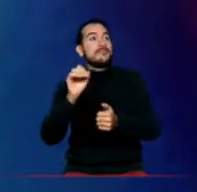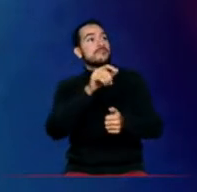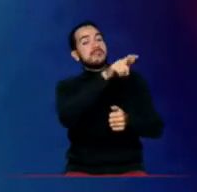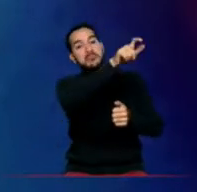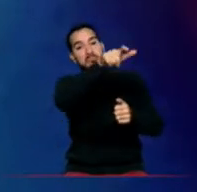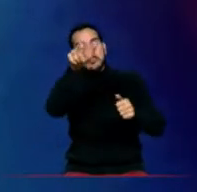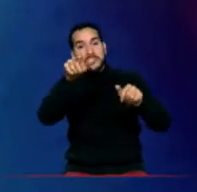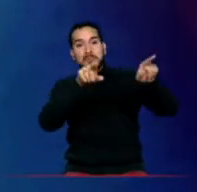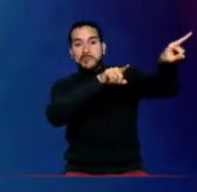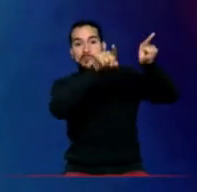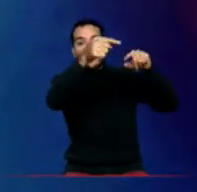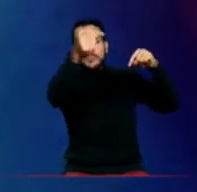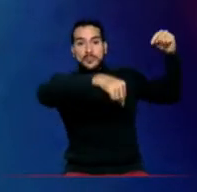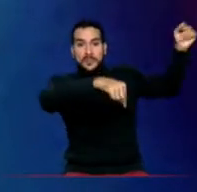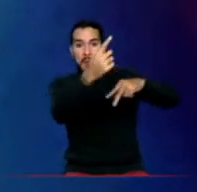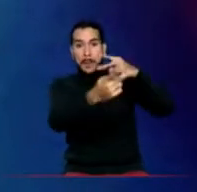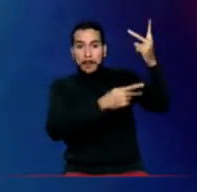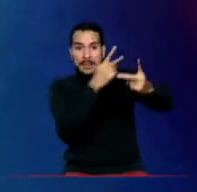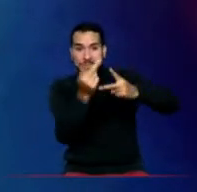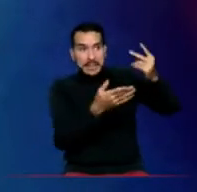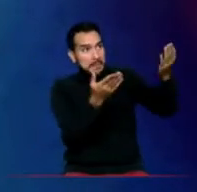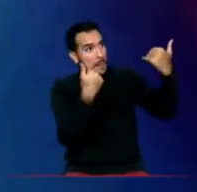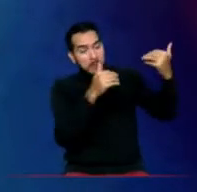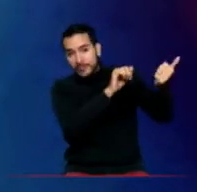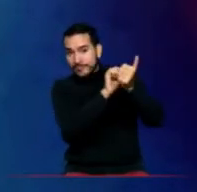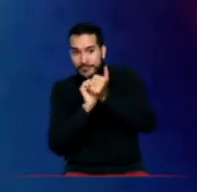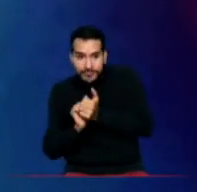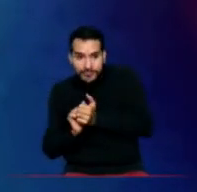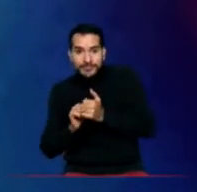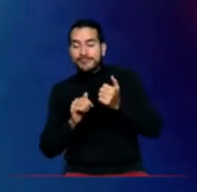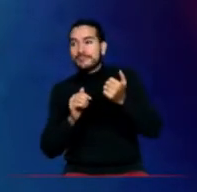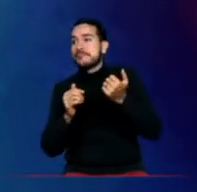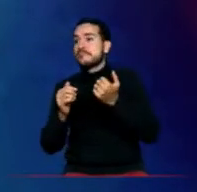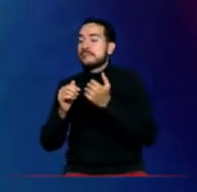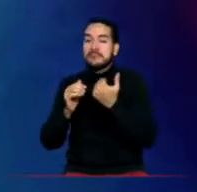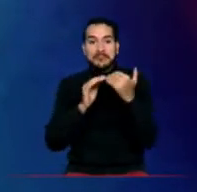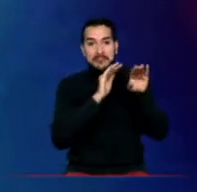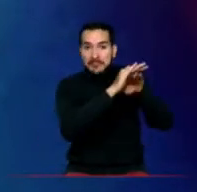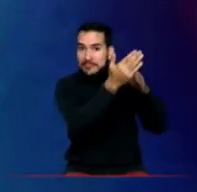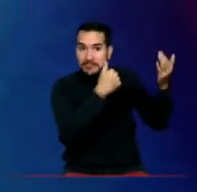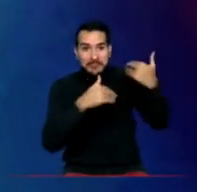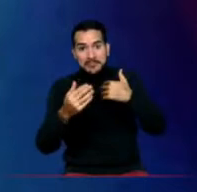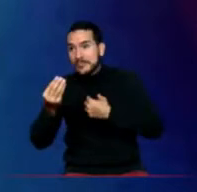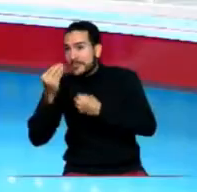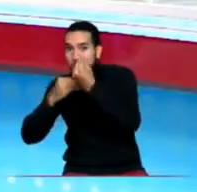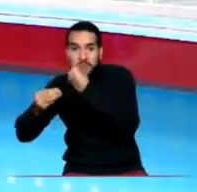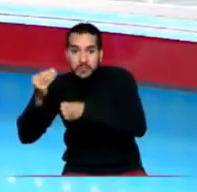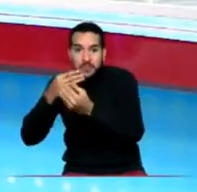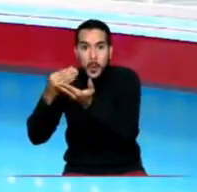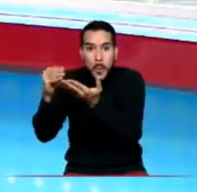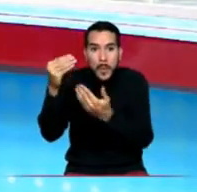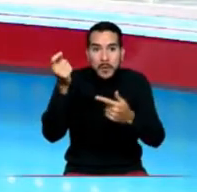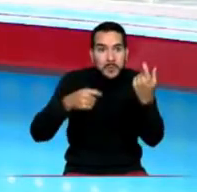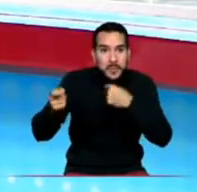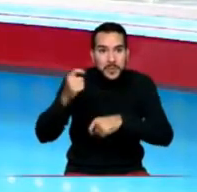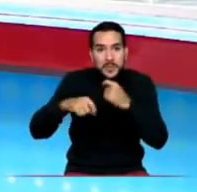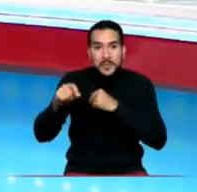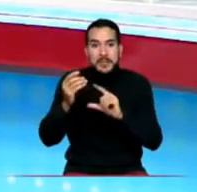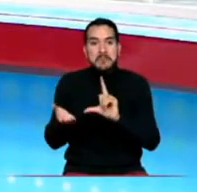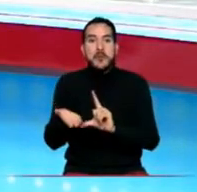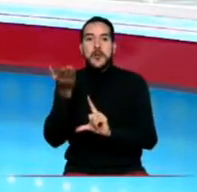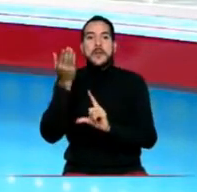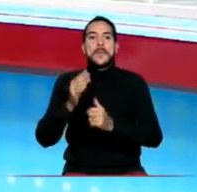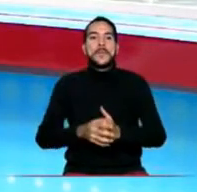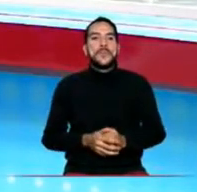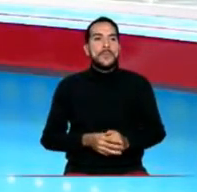nos pueda sobre todo aumentar el flujo en ventas, que es lo que tanto queremos por estos días. Brani, inquietud, ¿quién controla